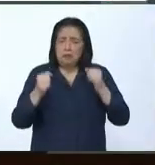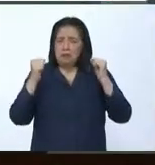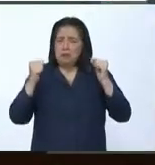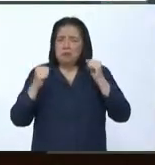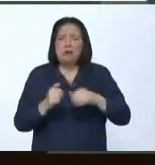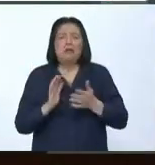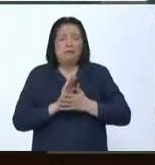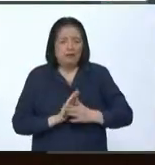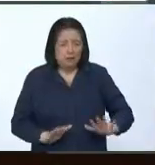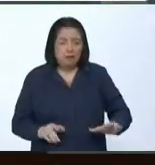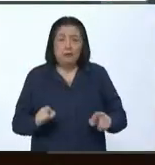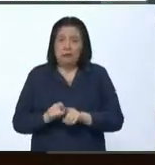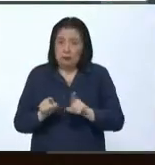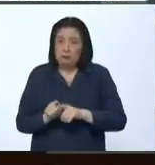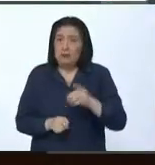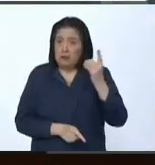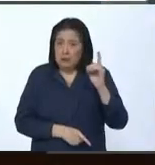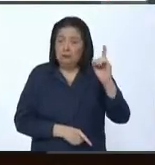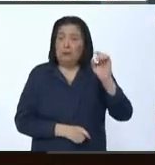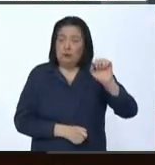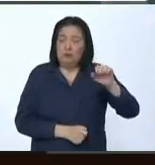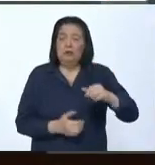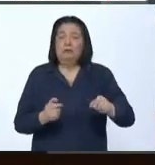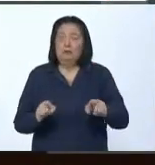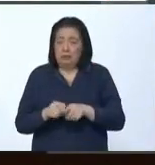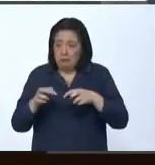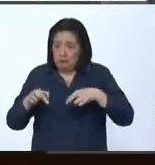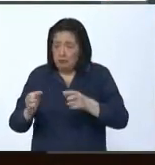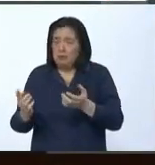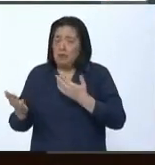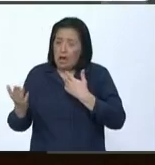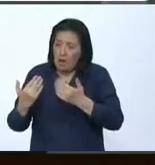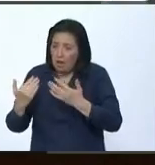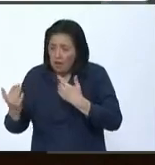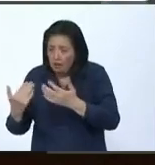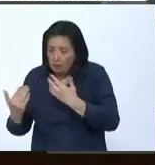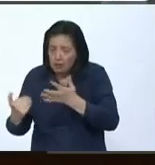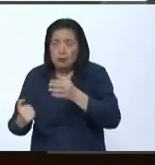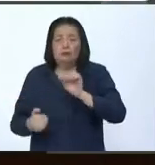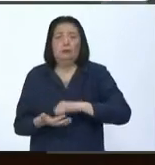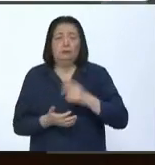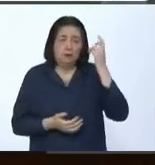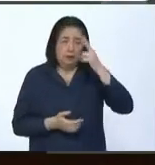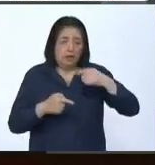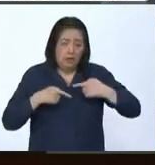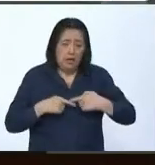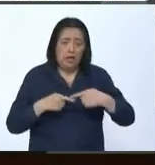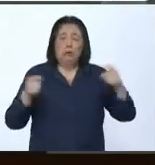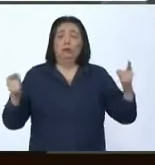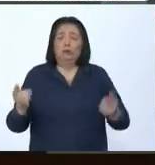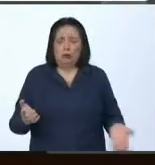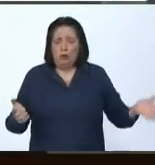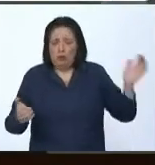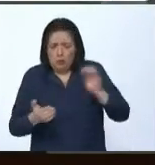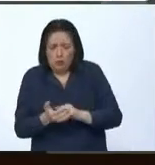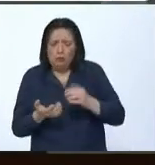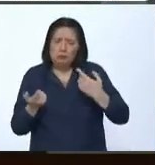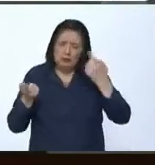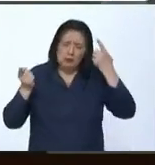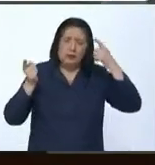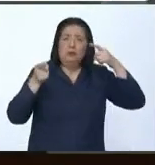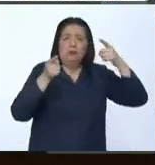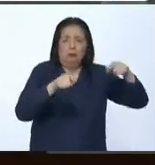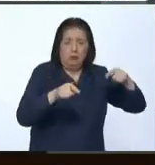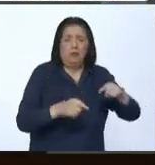la democracia también permite y reclama diálogo. Por ello, anuncio que relanzaremos el acuerdo